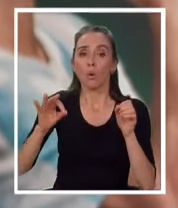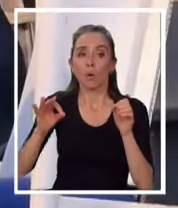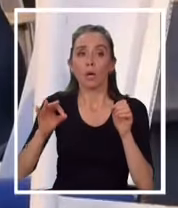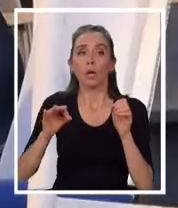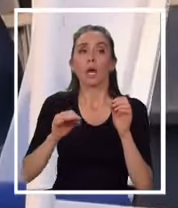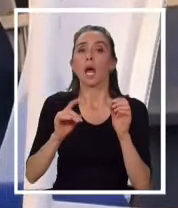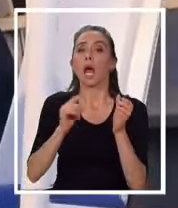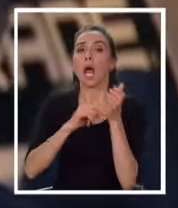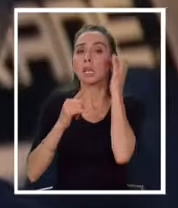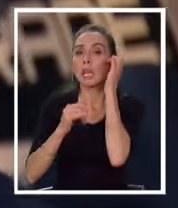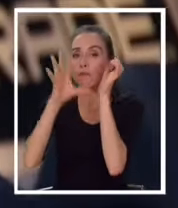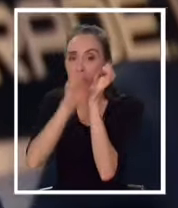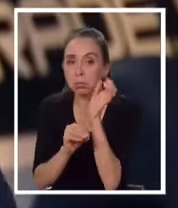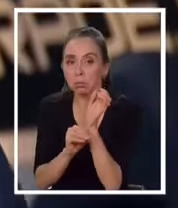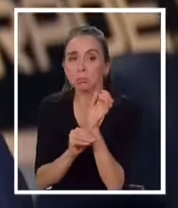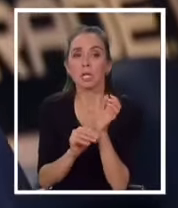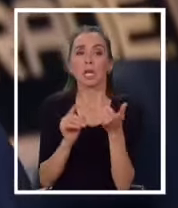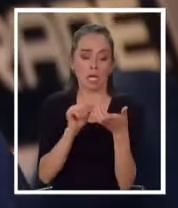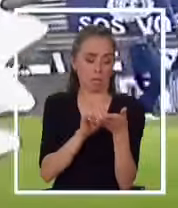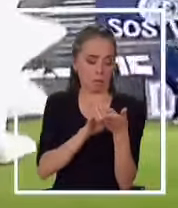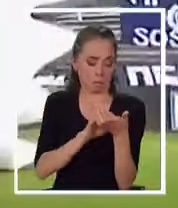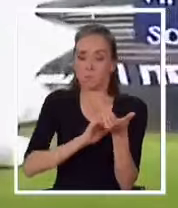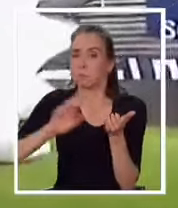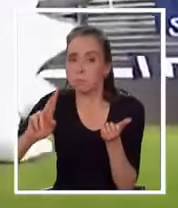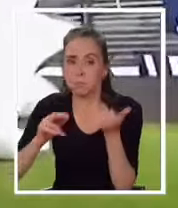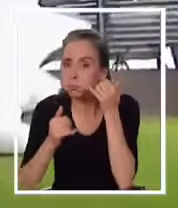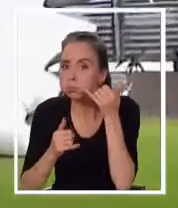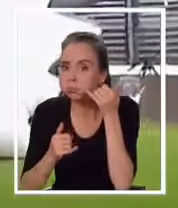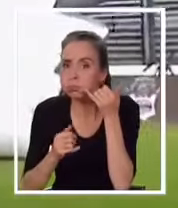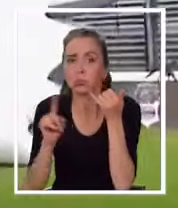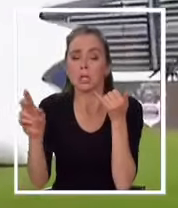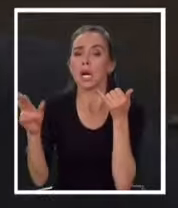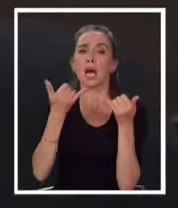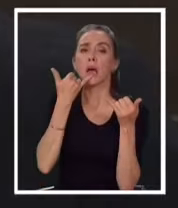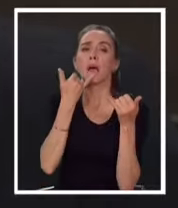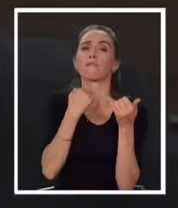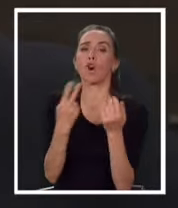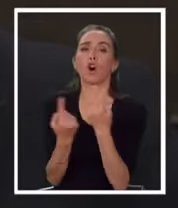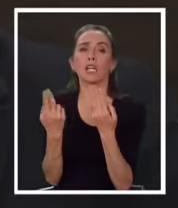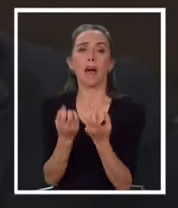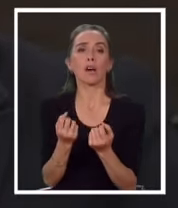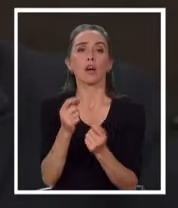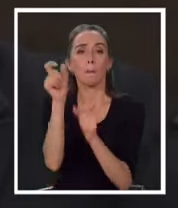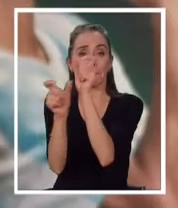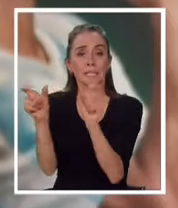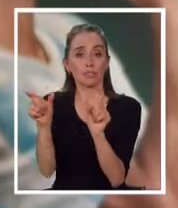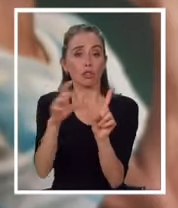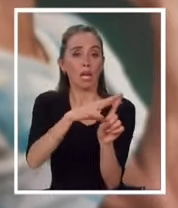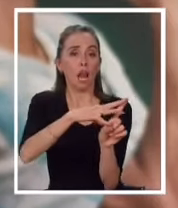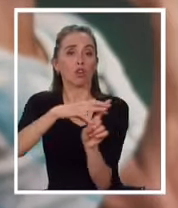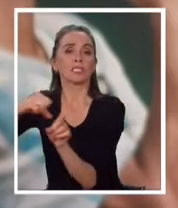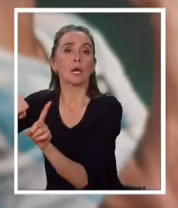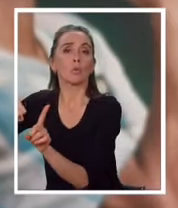Fuera de servicio, no corresponde a un... ¿Lo tenían secuestrado?